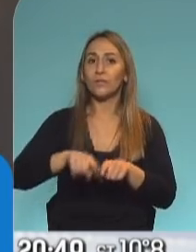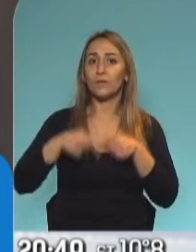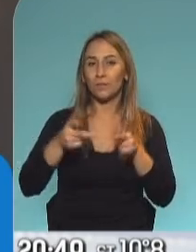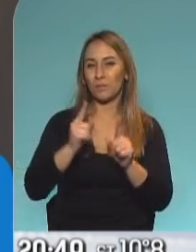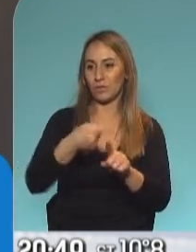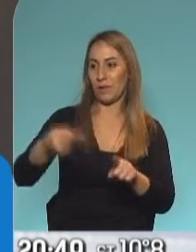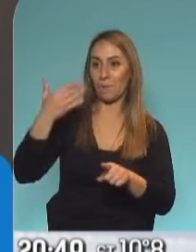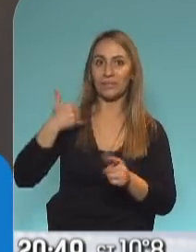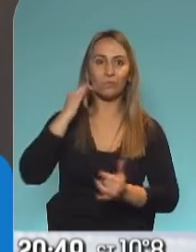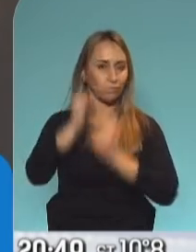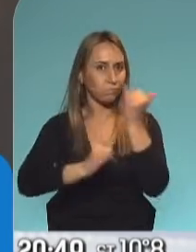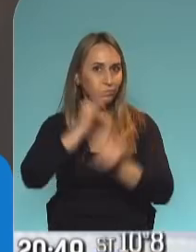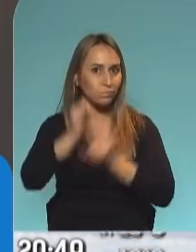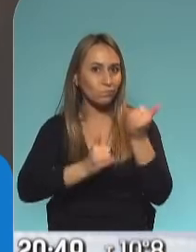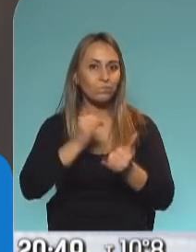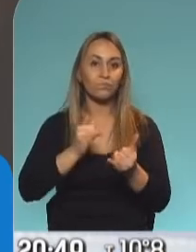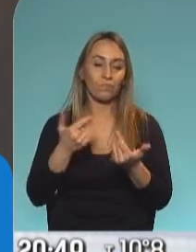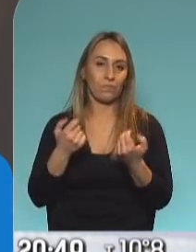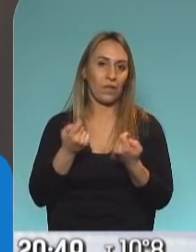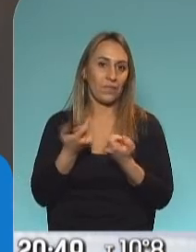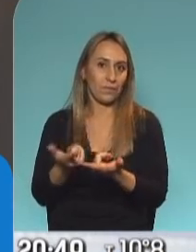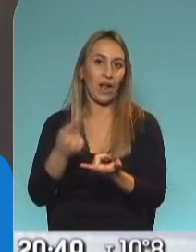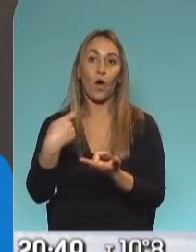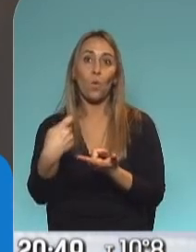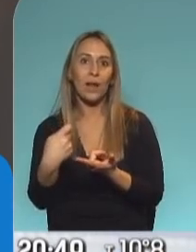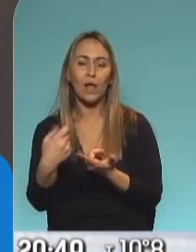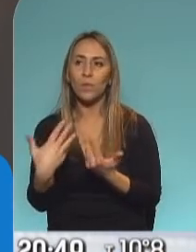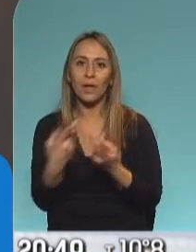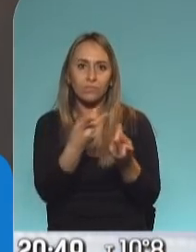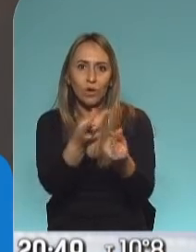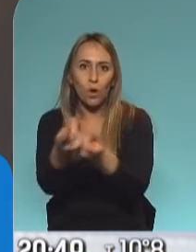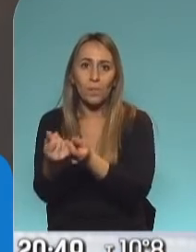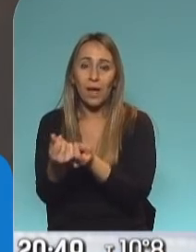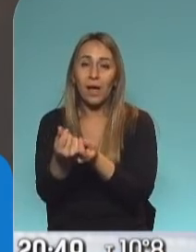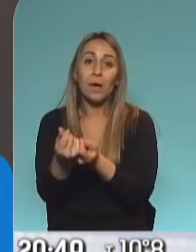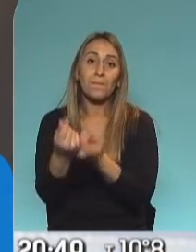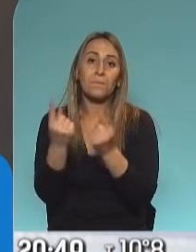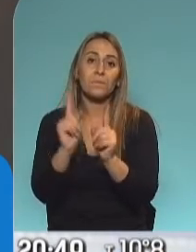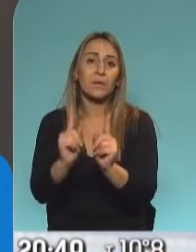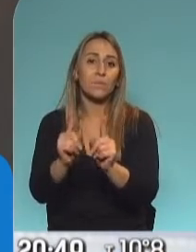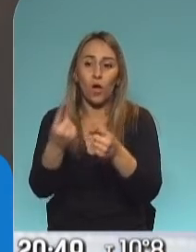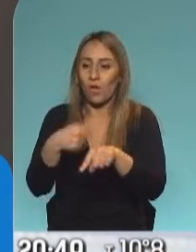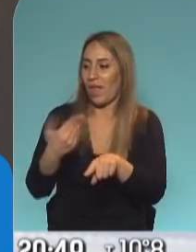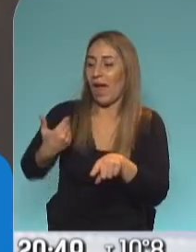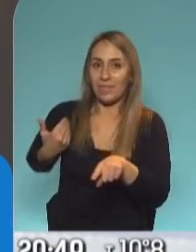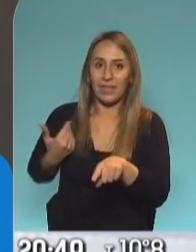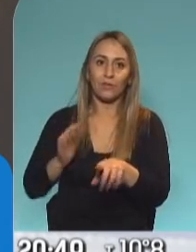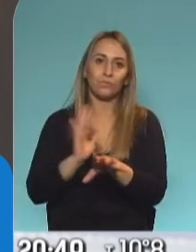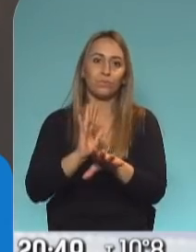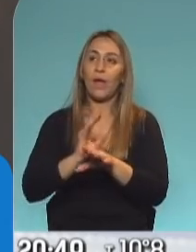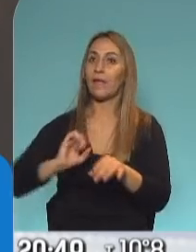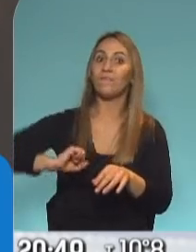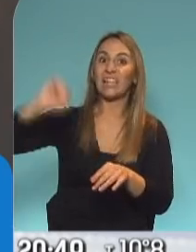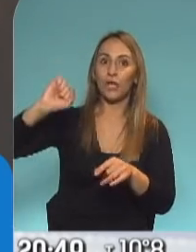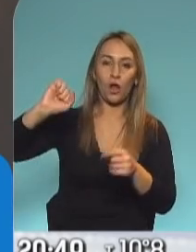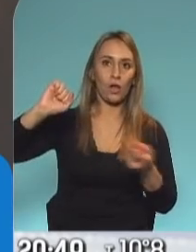pasada, permite que los jubilados con su haber puedan al menos comprar lo mismo que compraban antes. Eso significa ganarle a la inflación, así